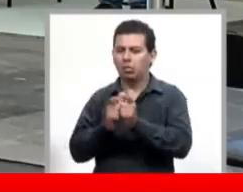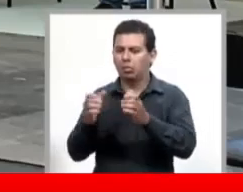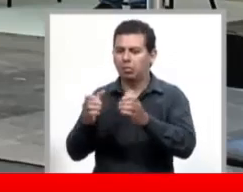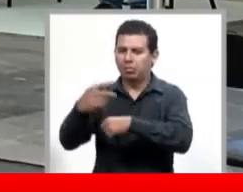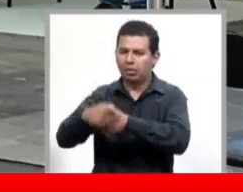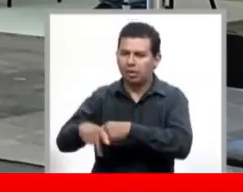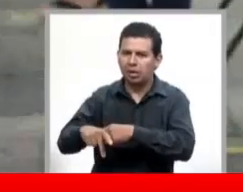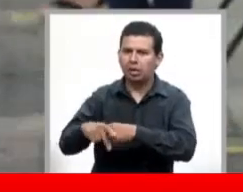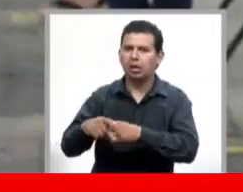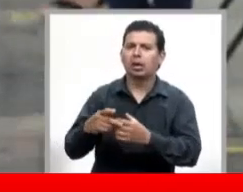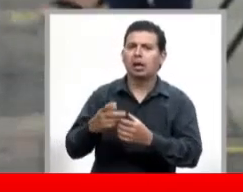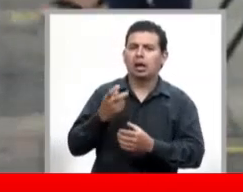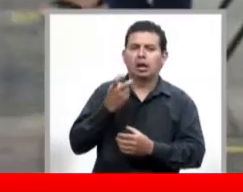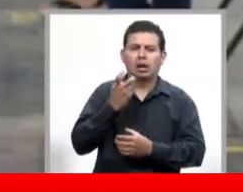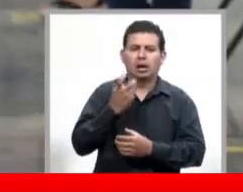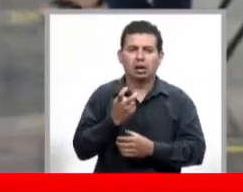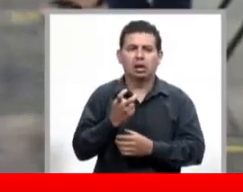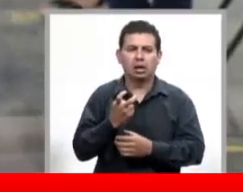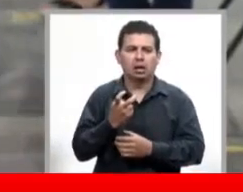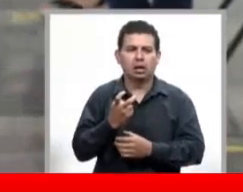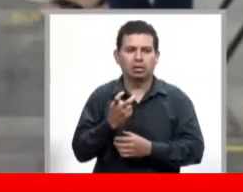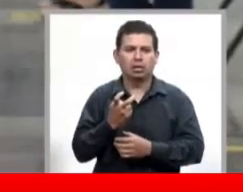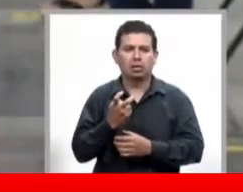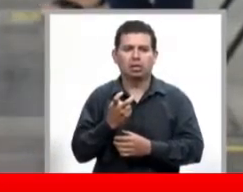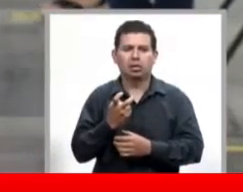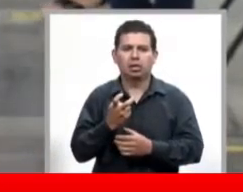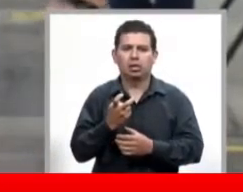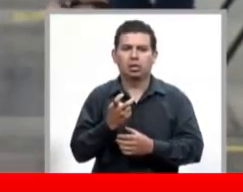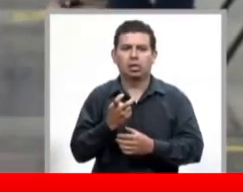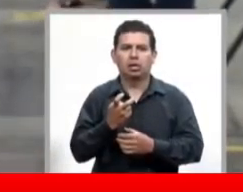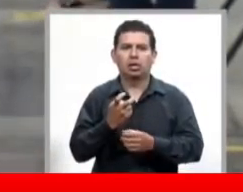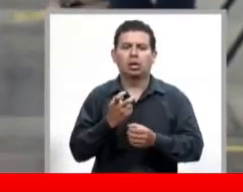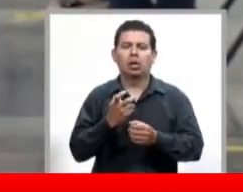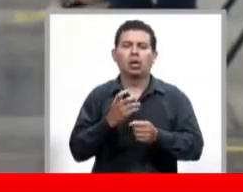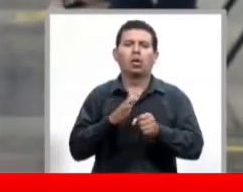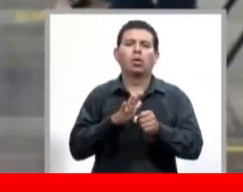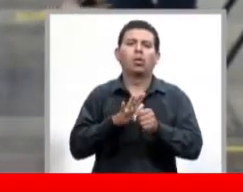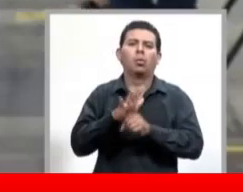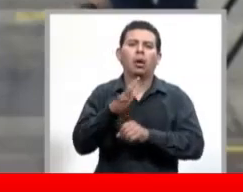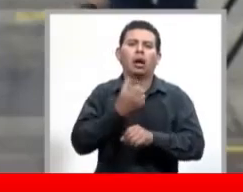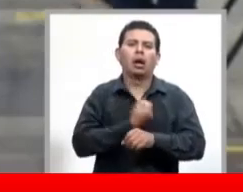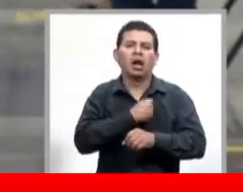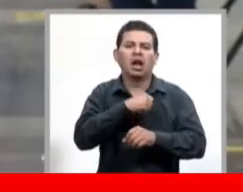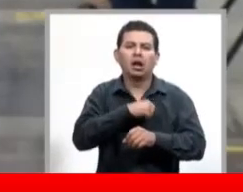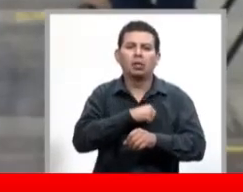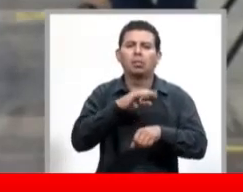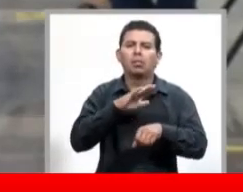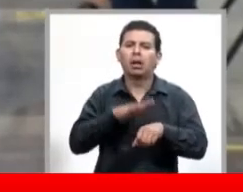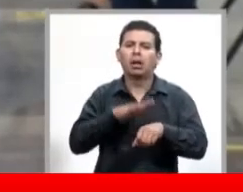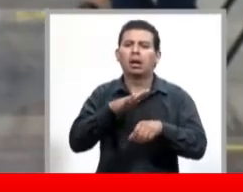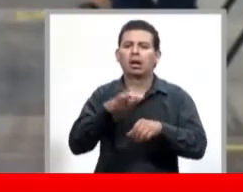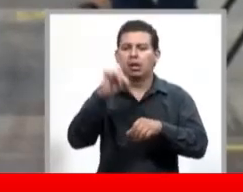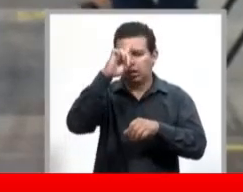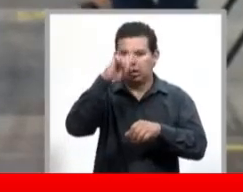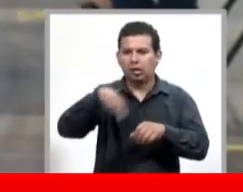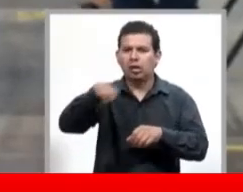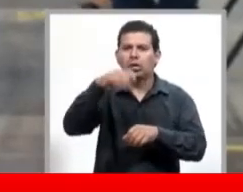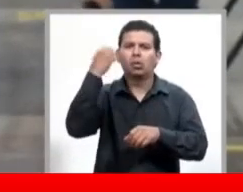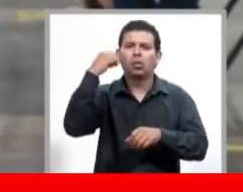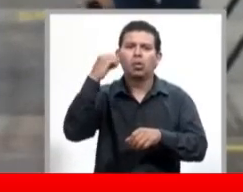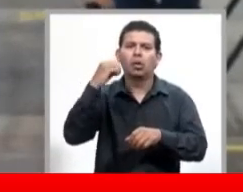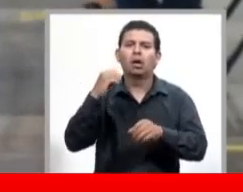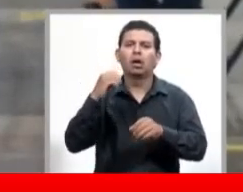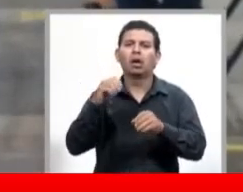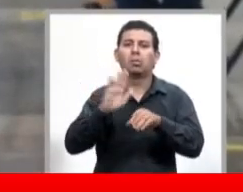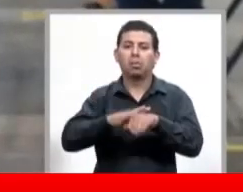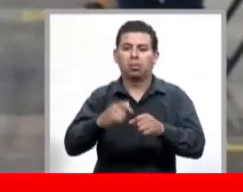población estas atenciones? También se está pidiendo bolsas herméticas, pensando en el número de cadáveres que podría tener Oaxaca. ¿Ya tiene la